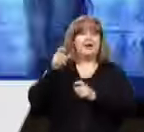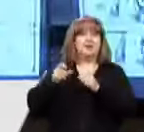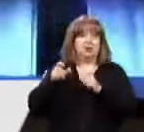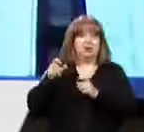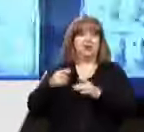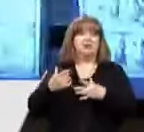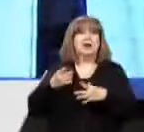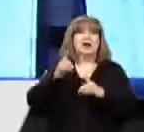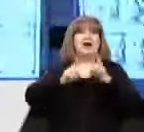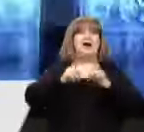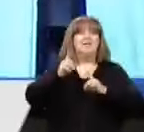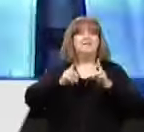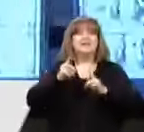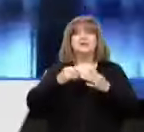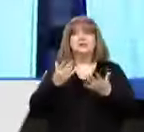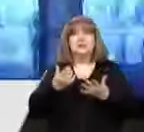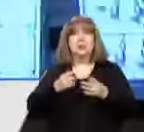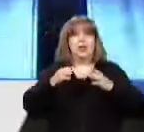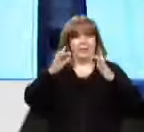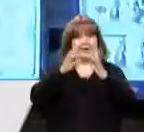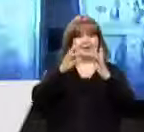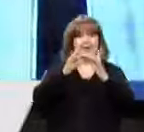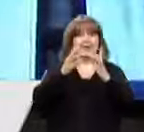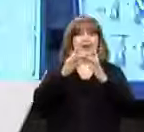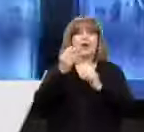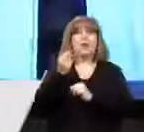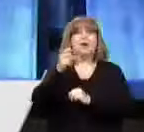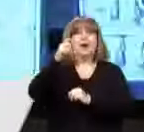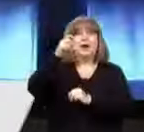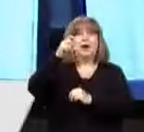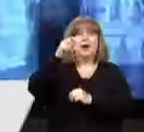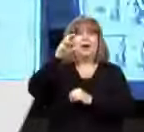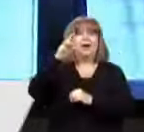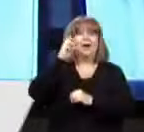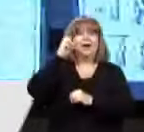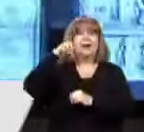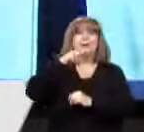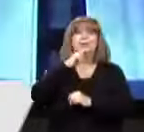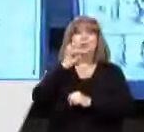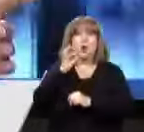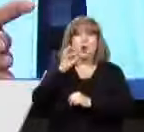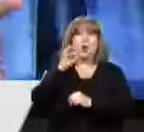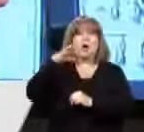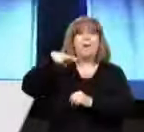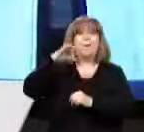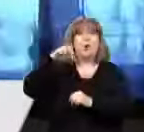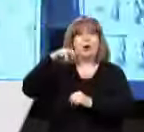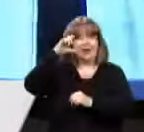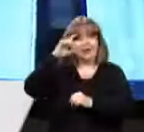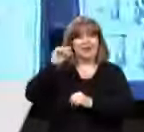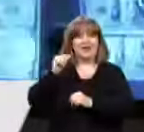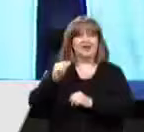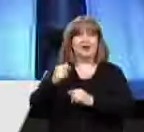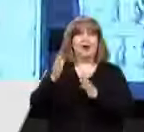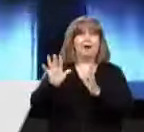en una plataforma que no conoce con compra cripto digamos o sea entonces bueno usar una plataforma los agentes todos estamos registrados en cnb o sea